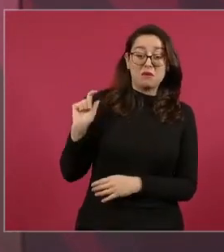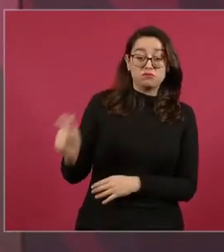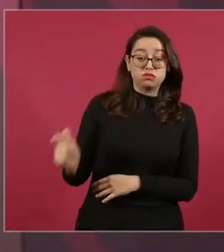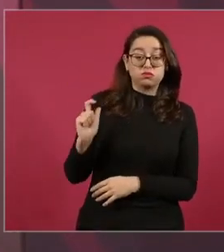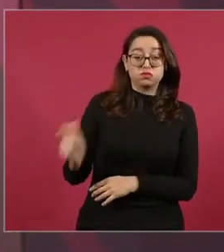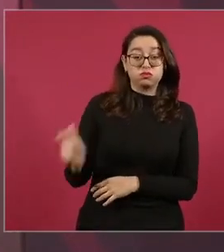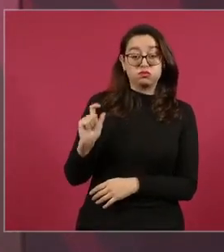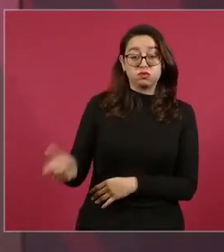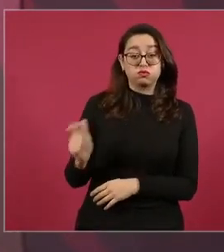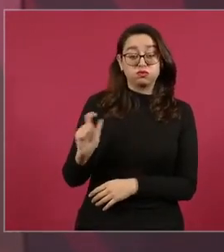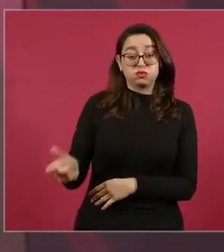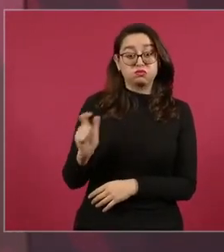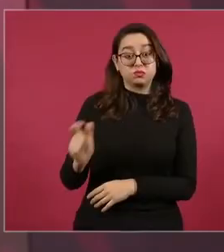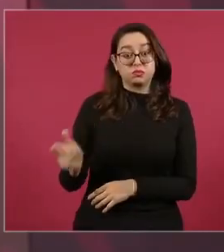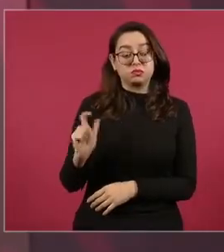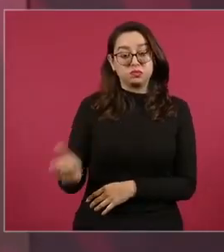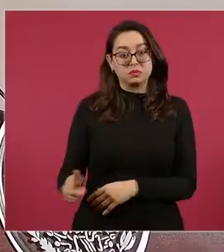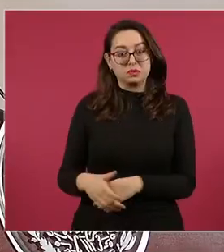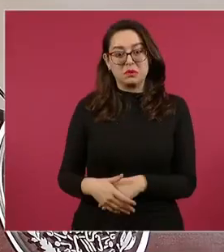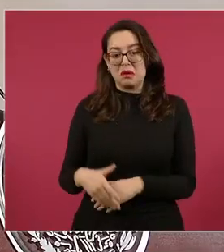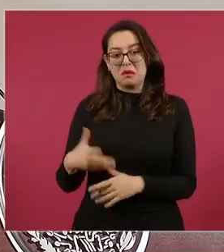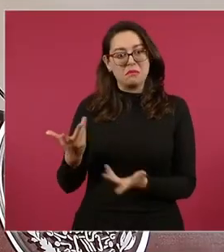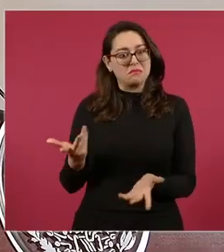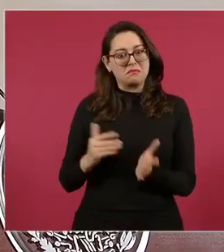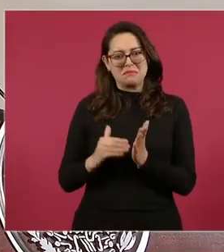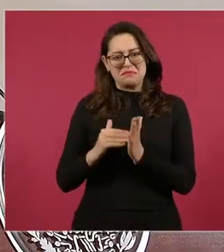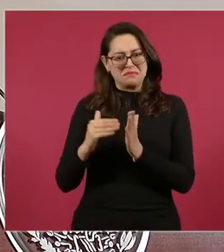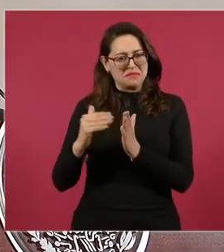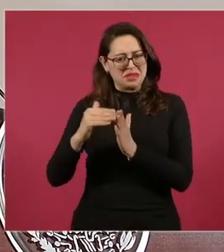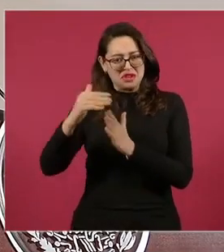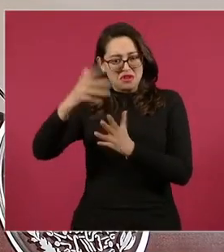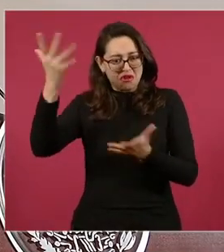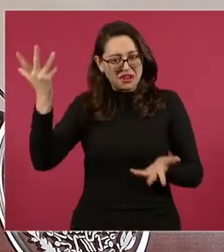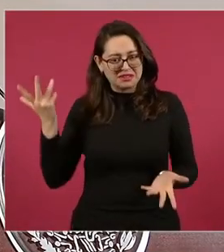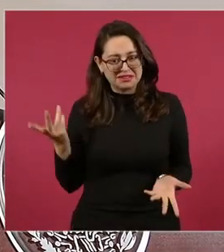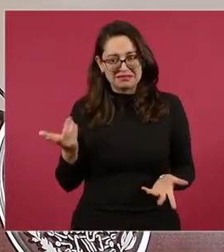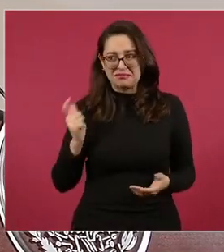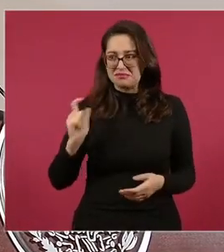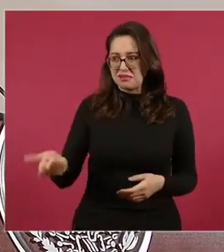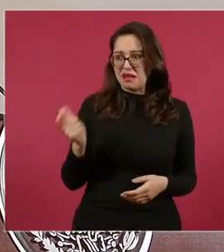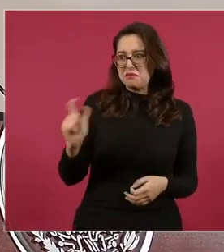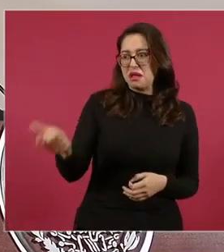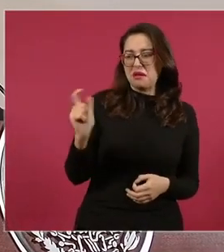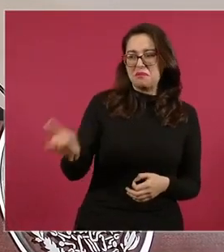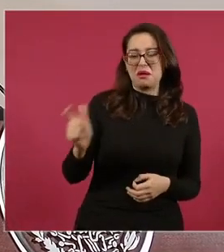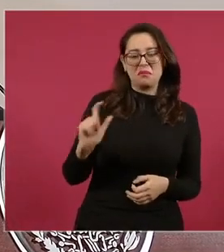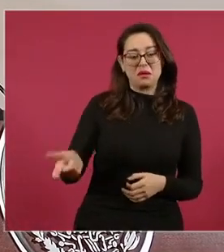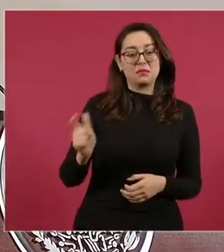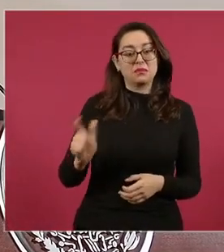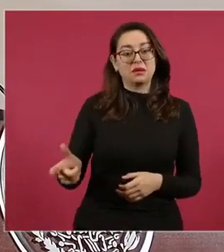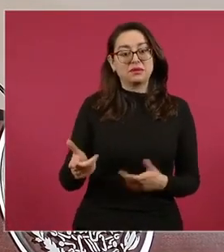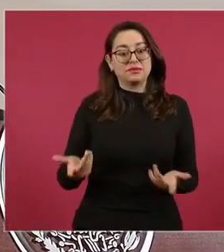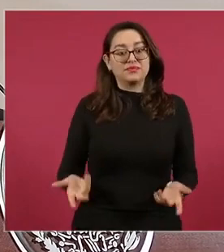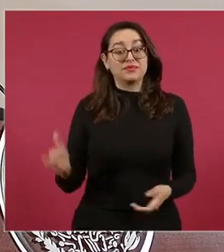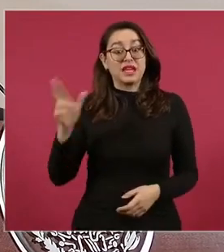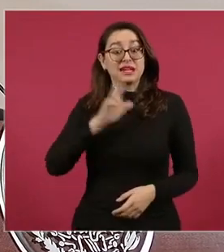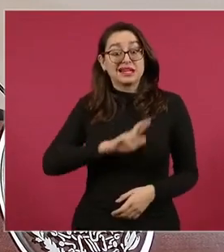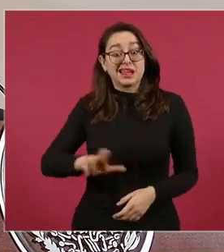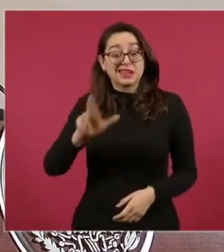se pudo haber hecho en 300, 400 millones en un año, lo que se paga de renta.